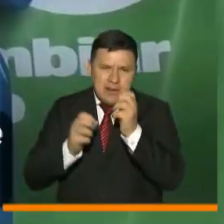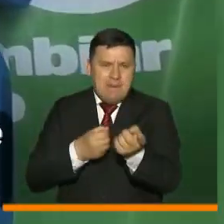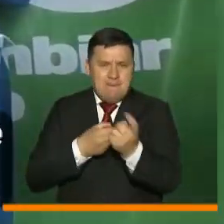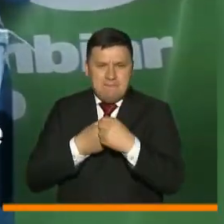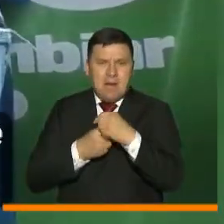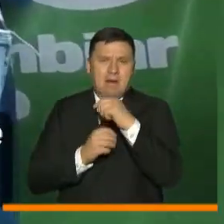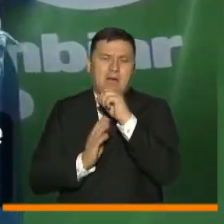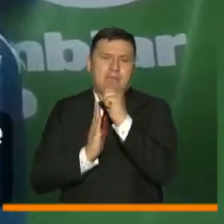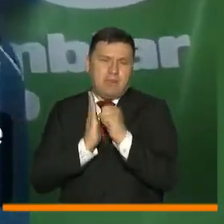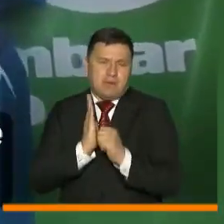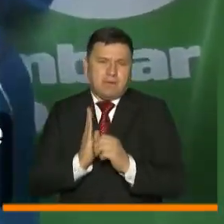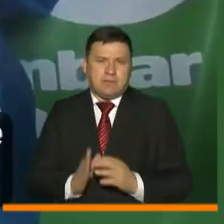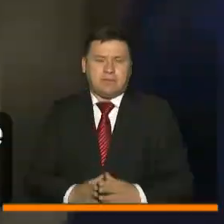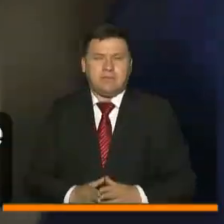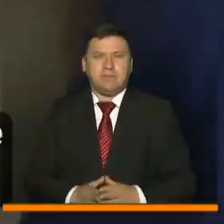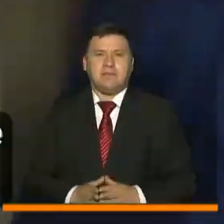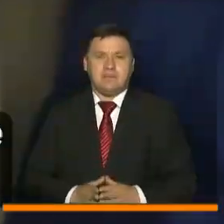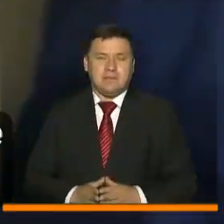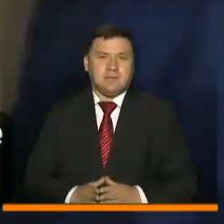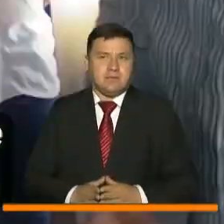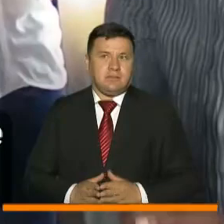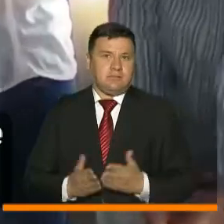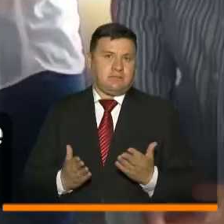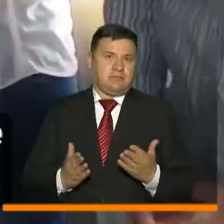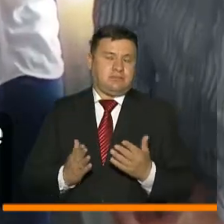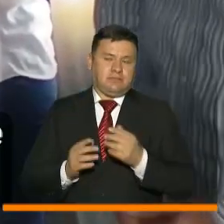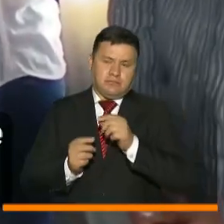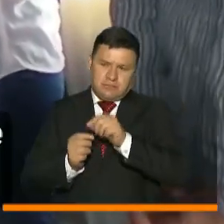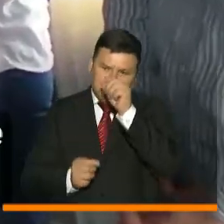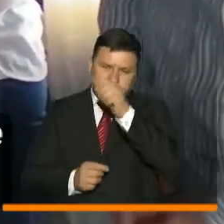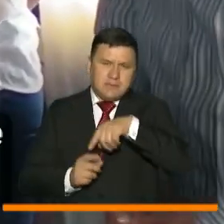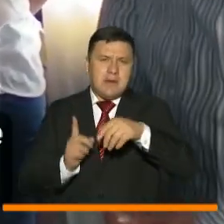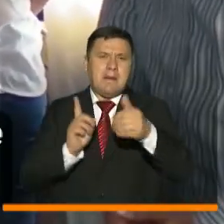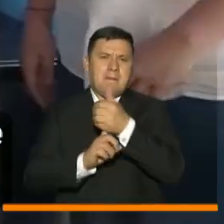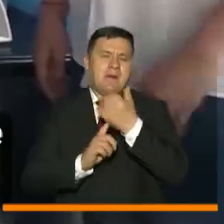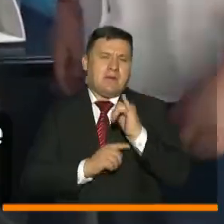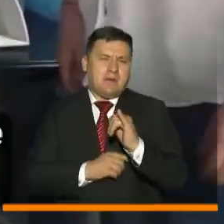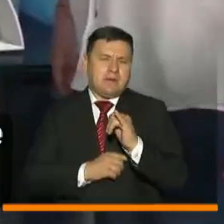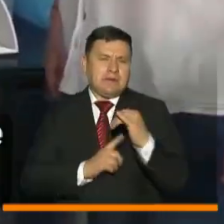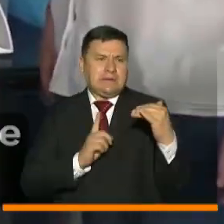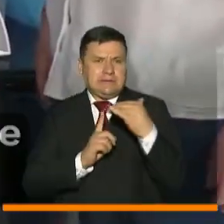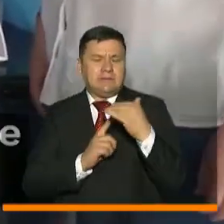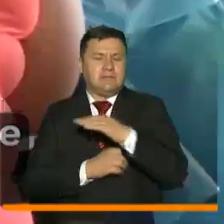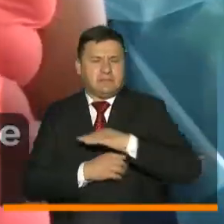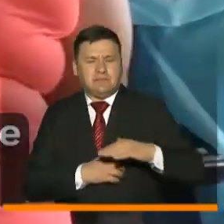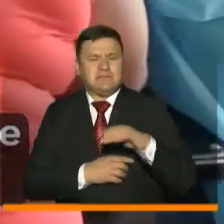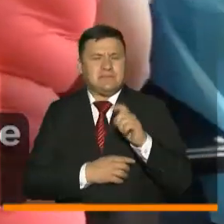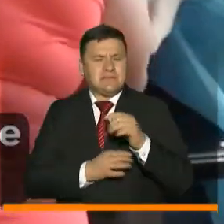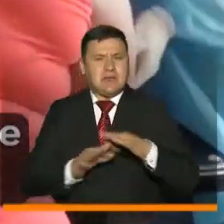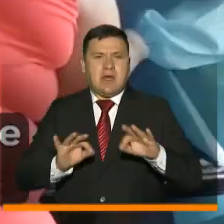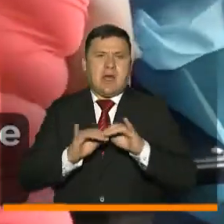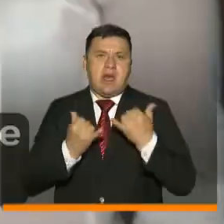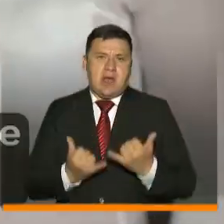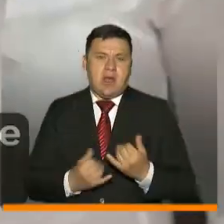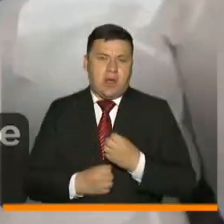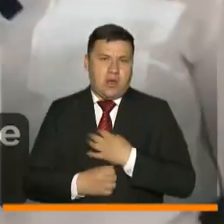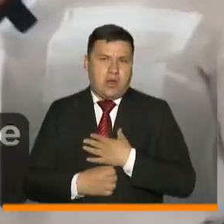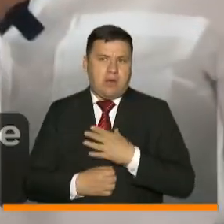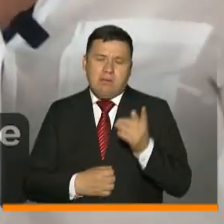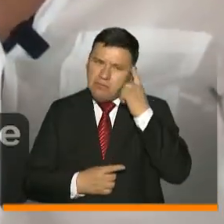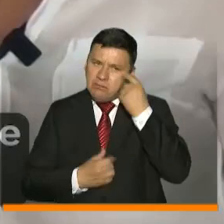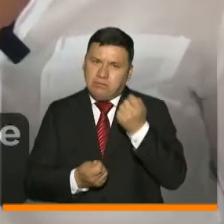vincularlos a programas. Hoy con este tamizaje se ha identificado un riesgo, entonces es momento oportuno porque es